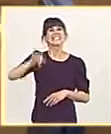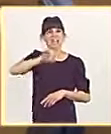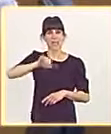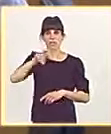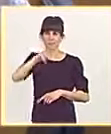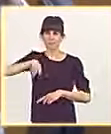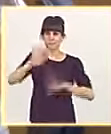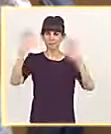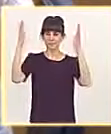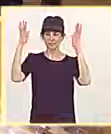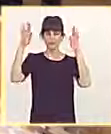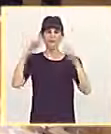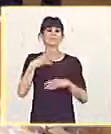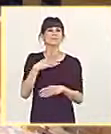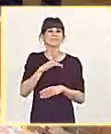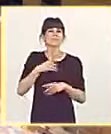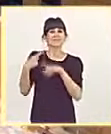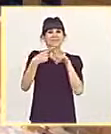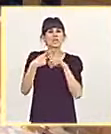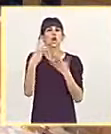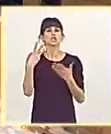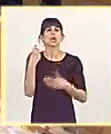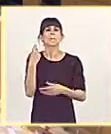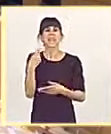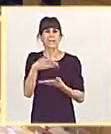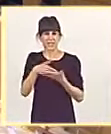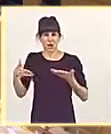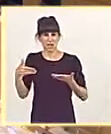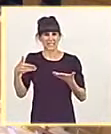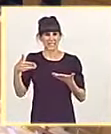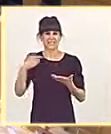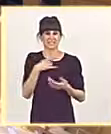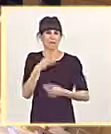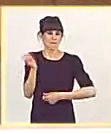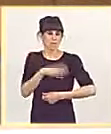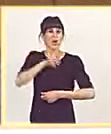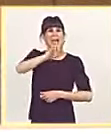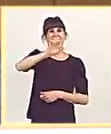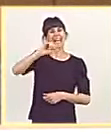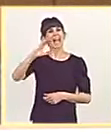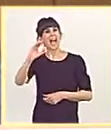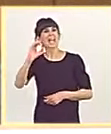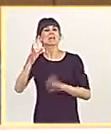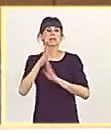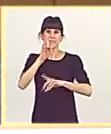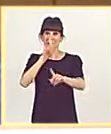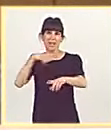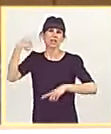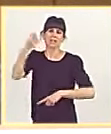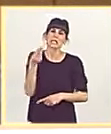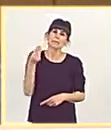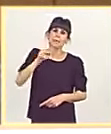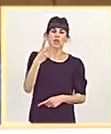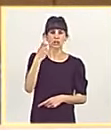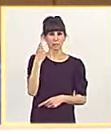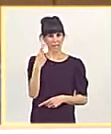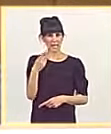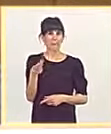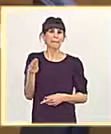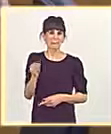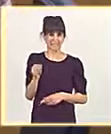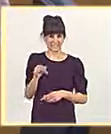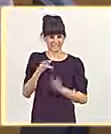repartido 8.000 millones del Fondo REACT-EU, que se completarán con 2.000 más para el año próximo. ¿Y qué criterios se han seguido para